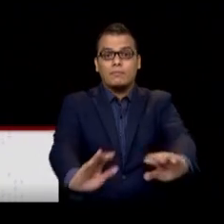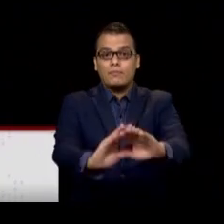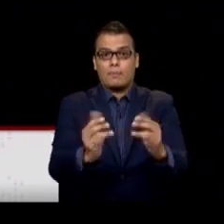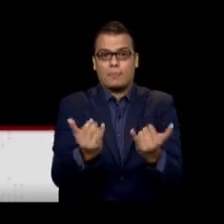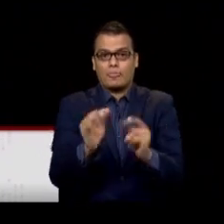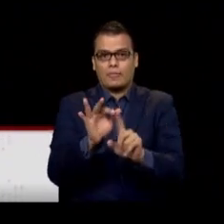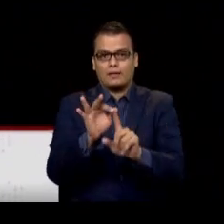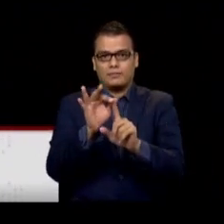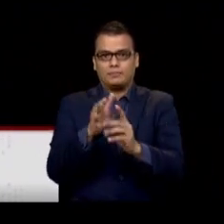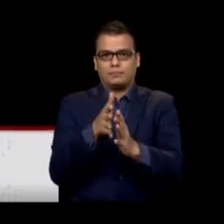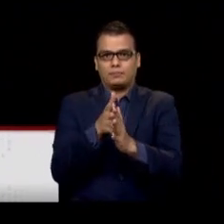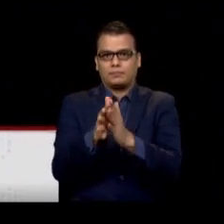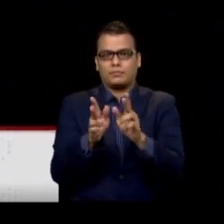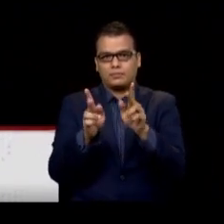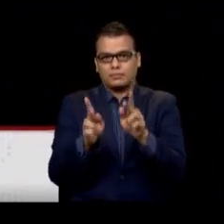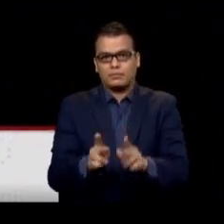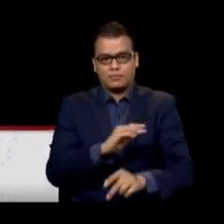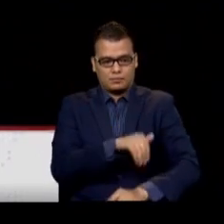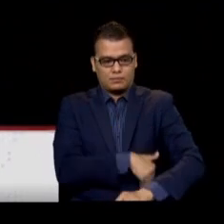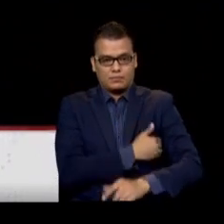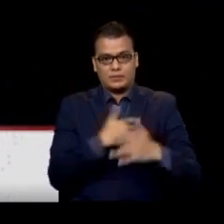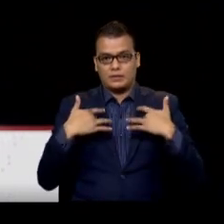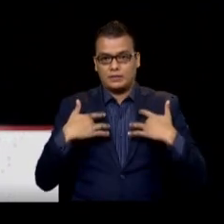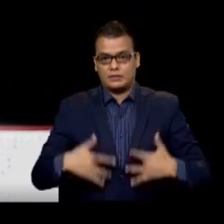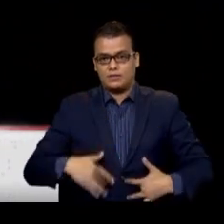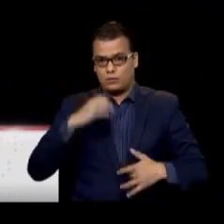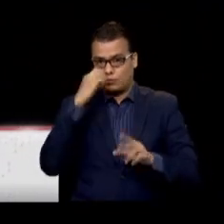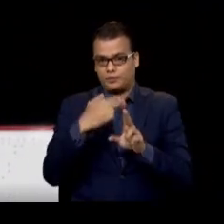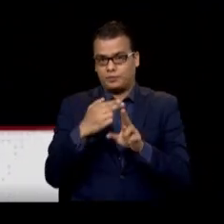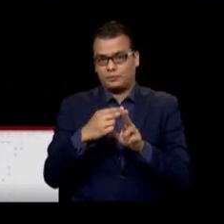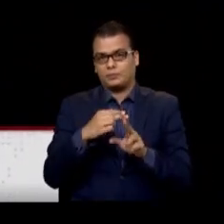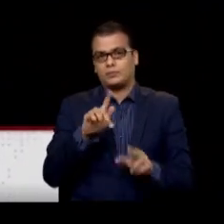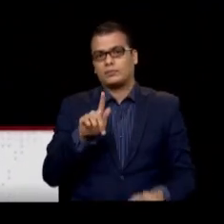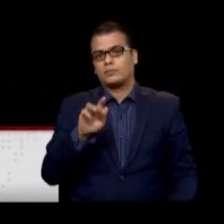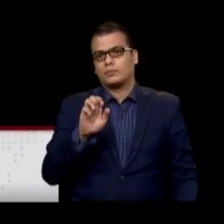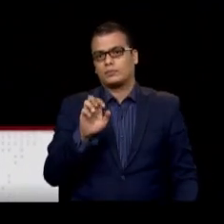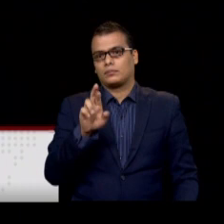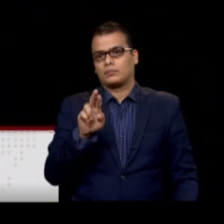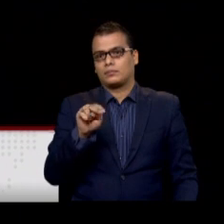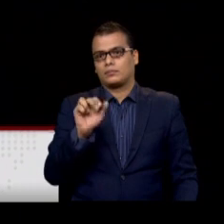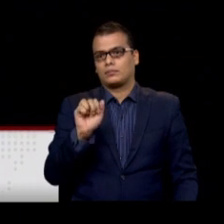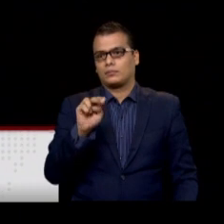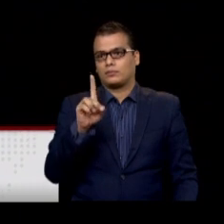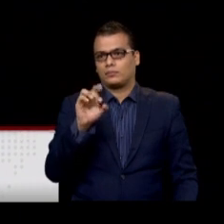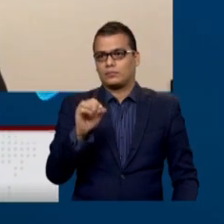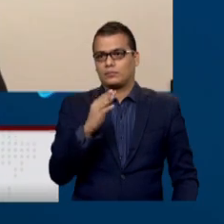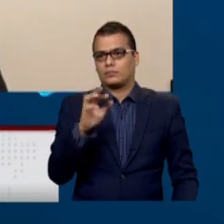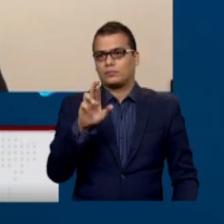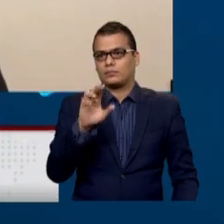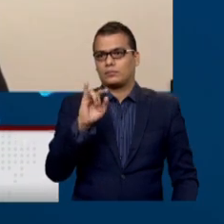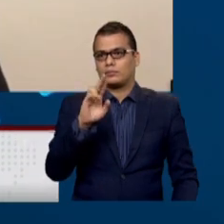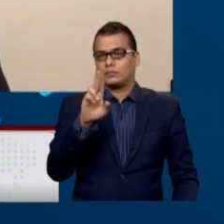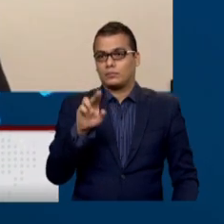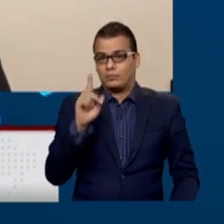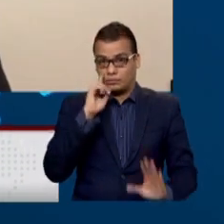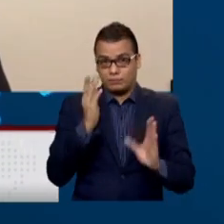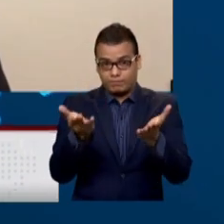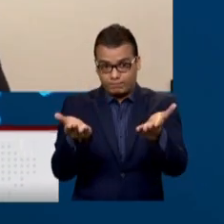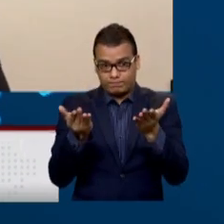muy importante, que es el ministro de Salud, doctor Fernando Ruiz. Buenas noches, bienvenido a este especial de Telepacífico Noticias.